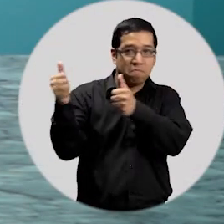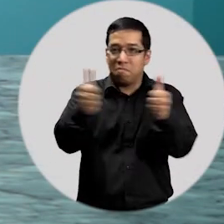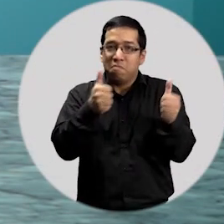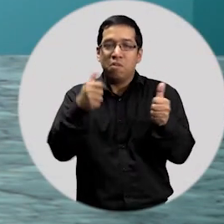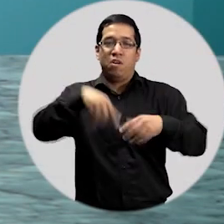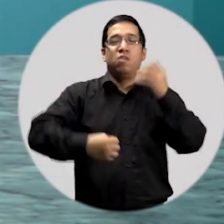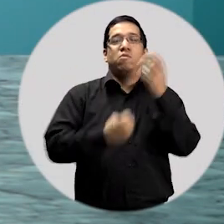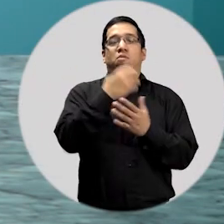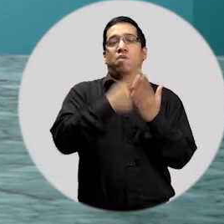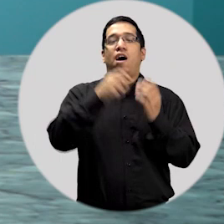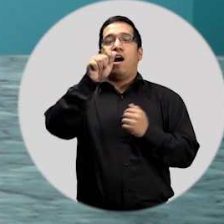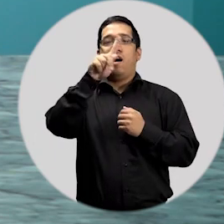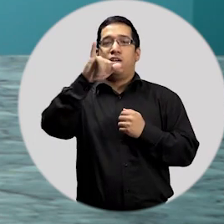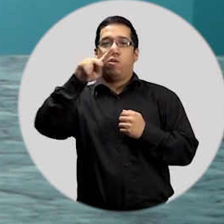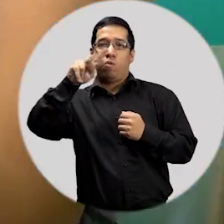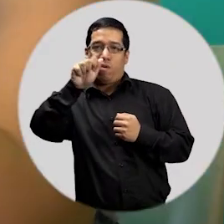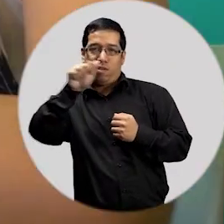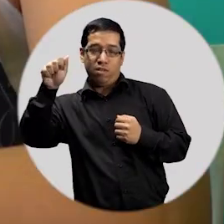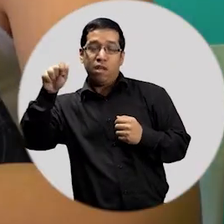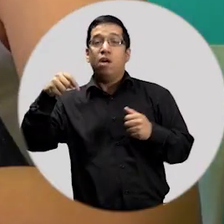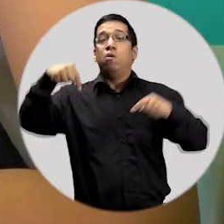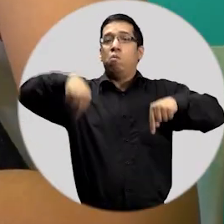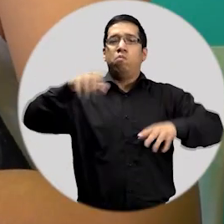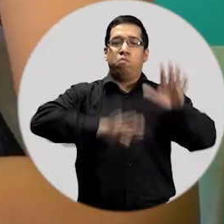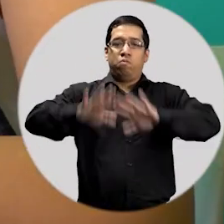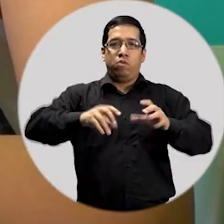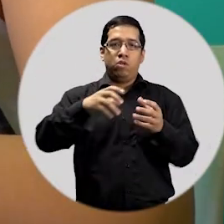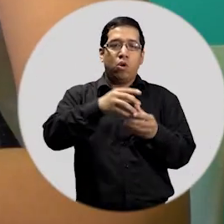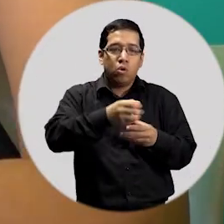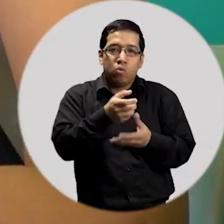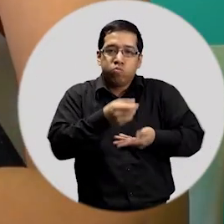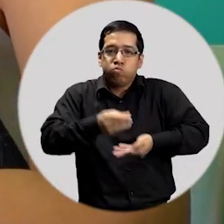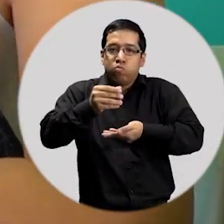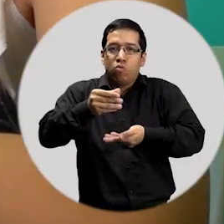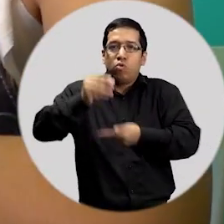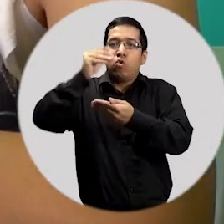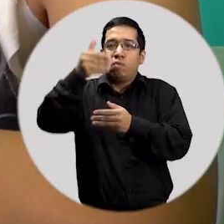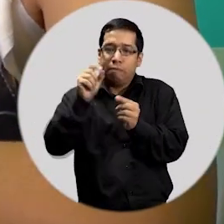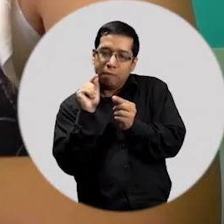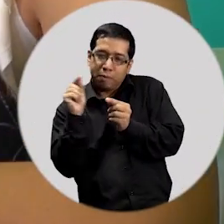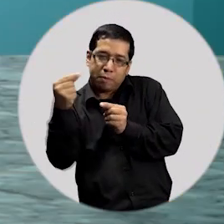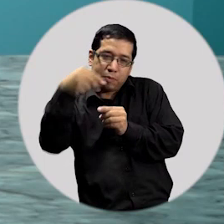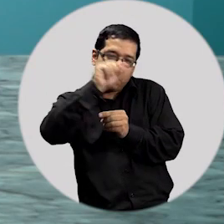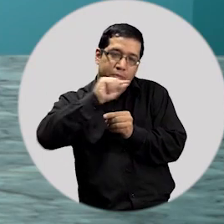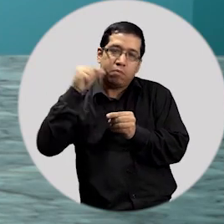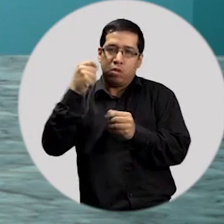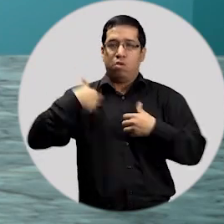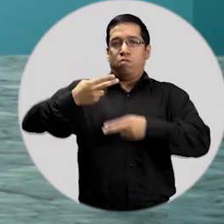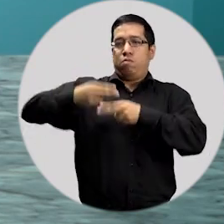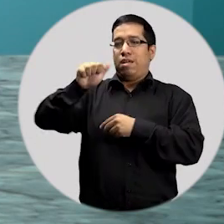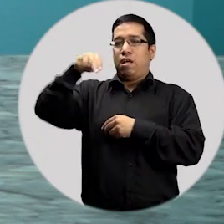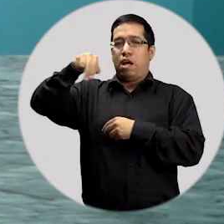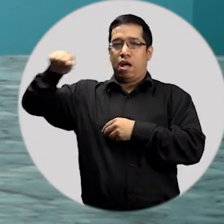están? Bienvenidos a un nuevo programa de Adicoada. Hoy vamos a estar realizando copas en puntillismo. Mi nombre es Ana Cortés, mi emprendimiento